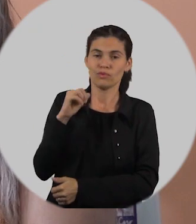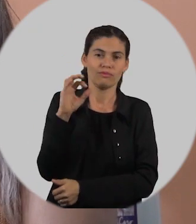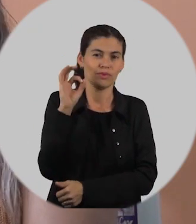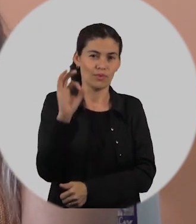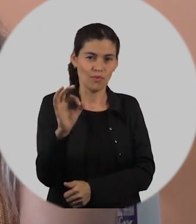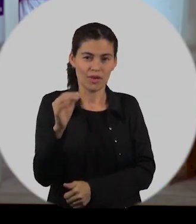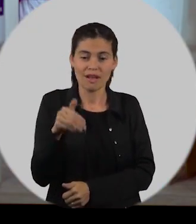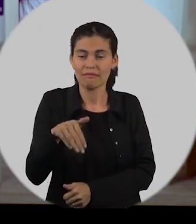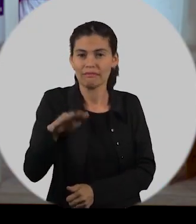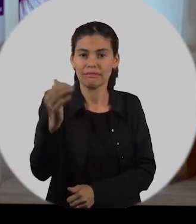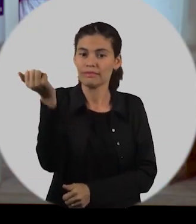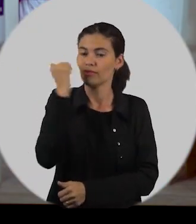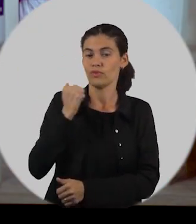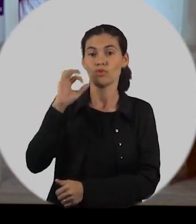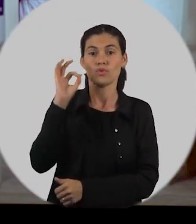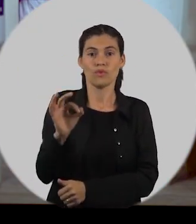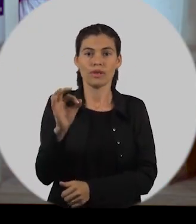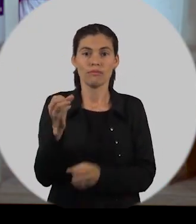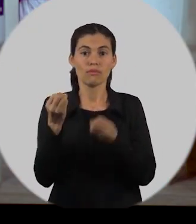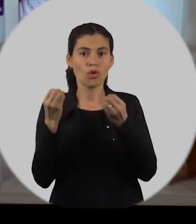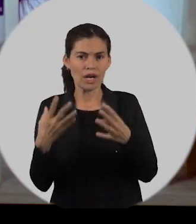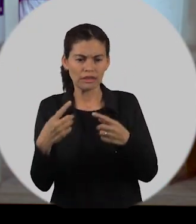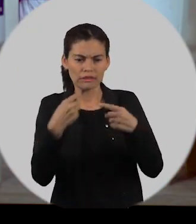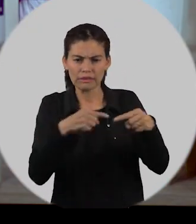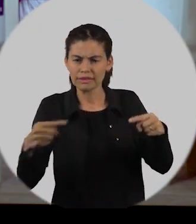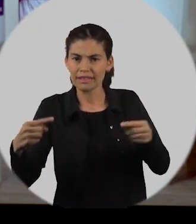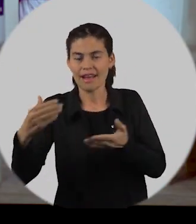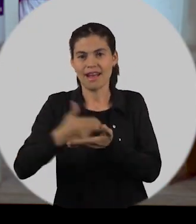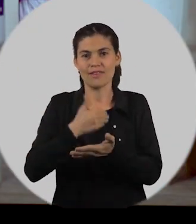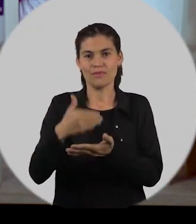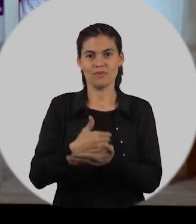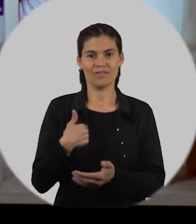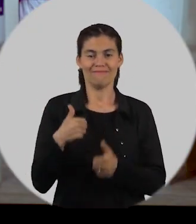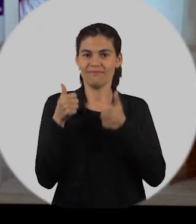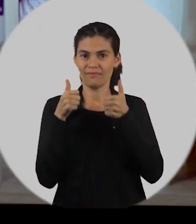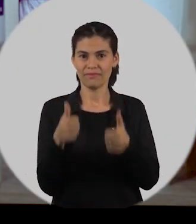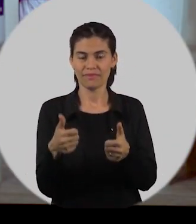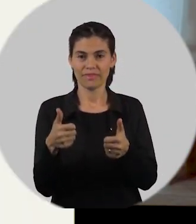no me va a abandonar ni hoy ni nunca. Entonces, todas las cosas me ayudan a bien.